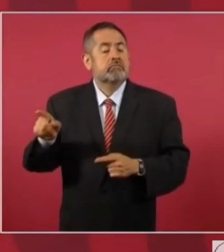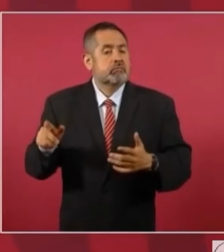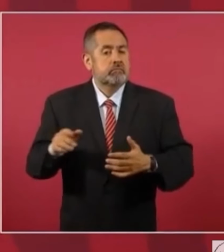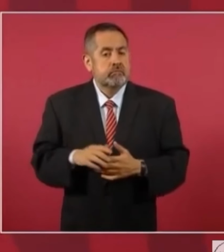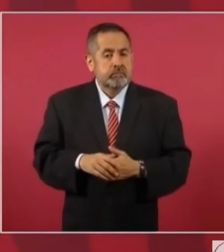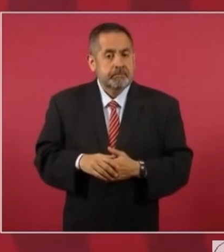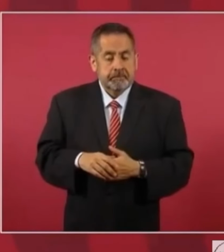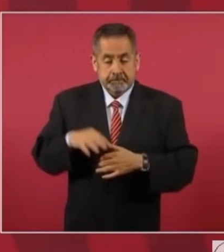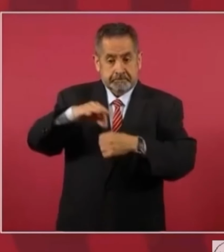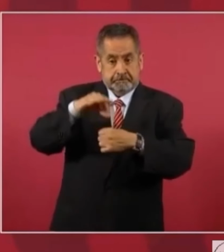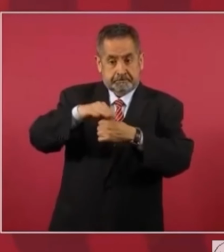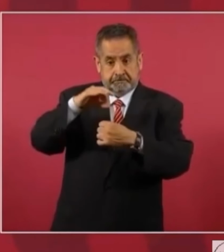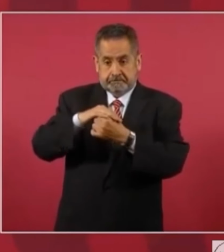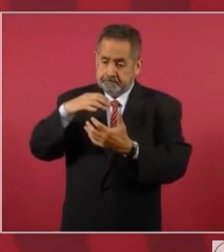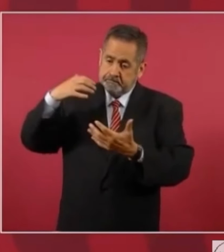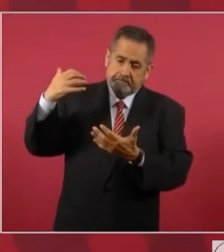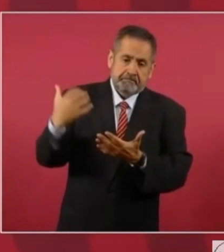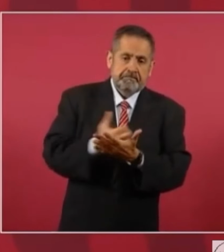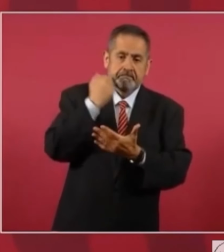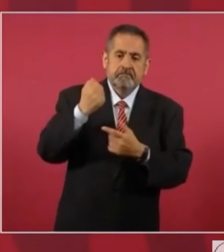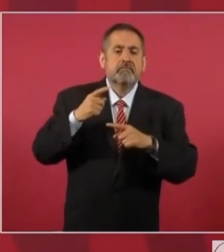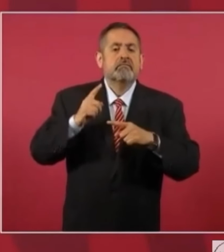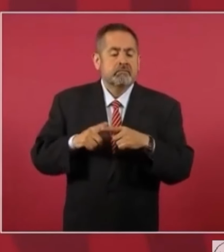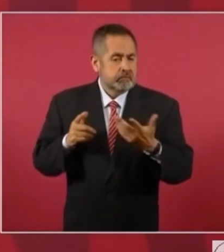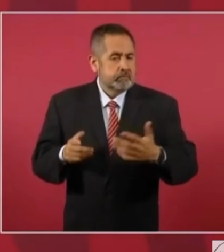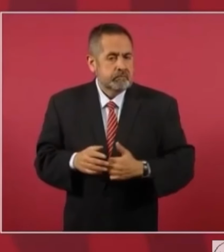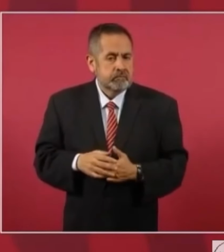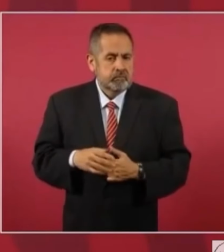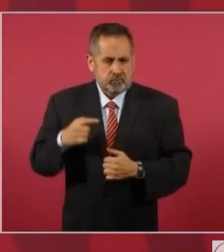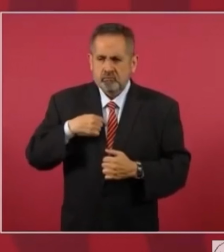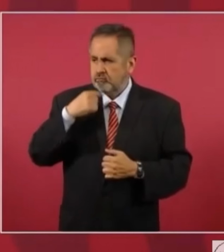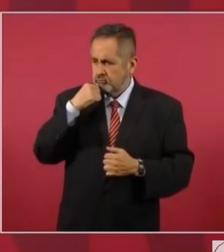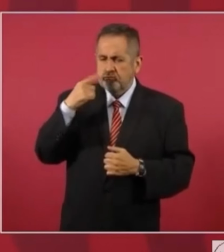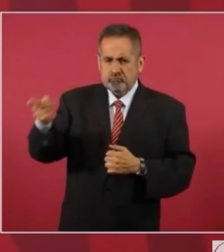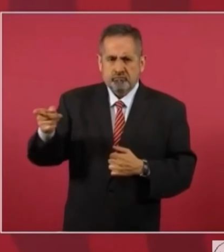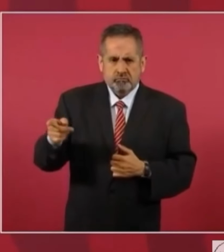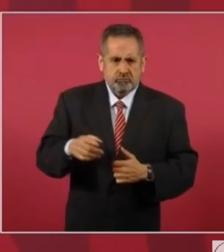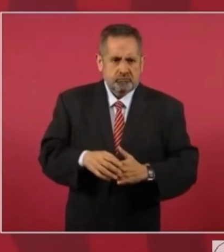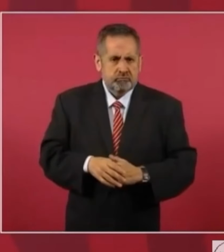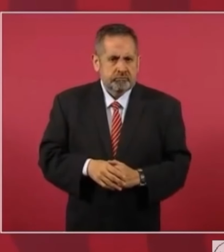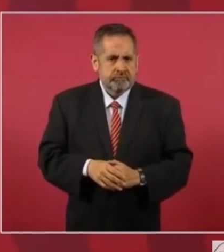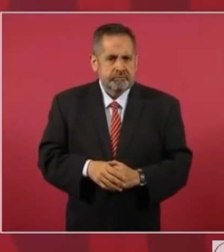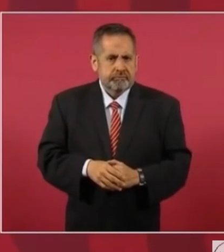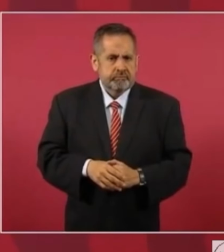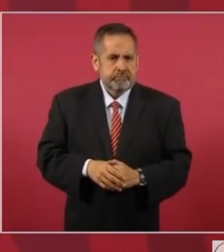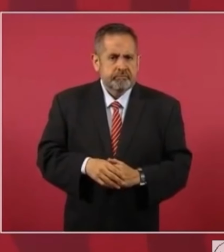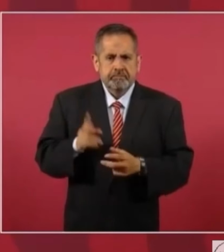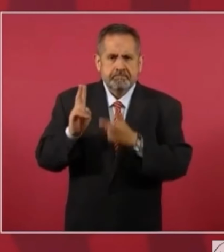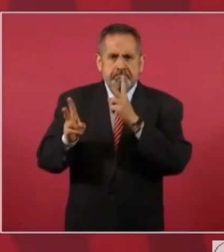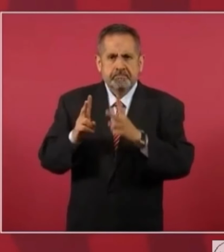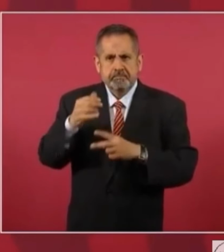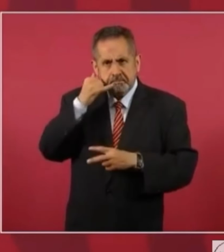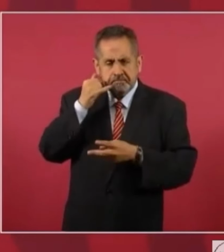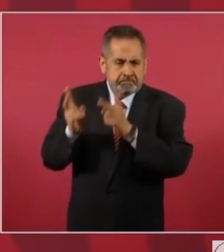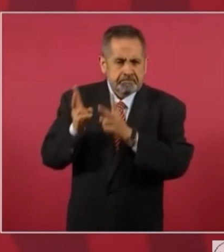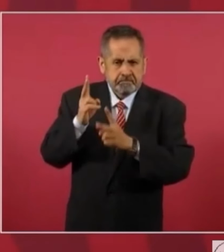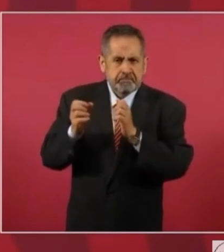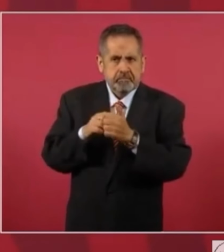la elección, yo se lo dije en una conversación que tuvimos,